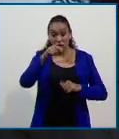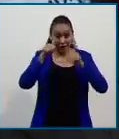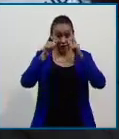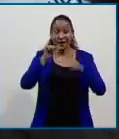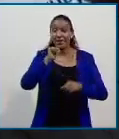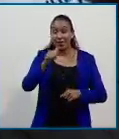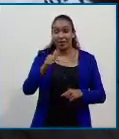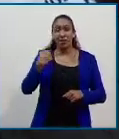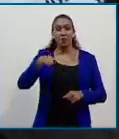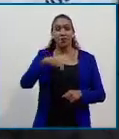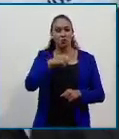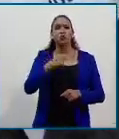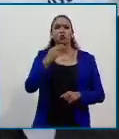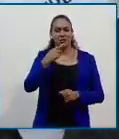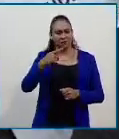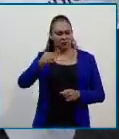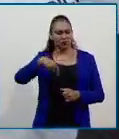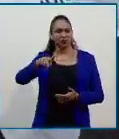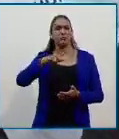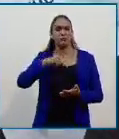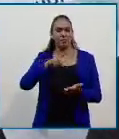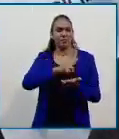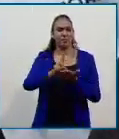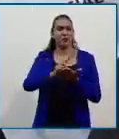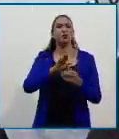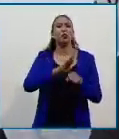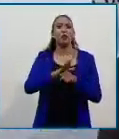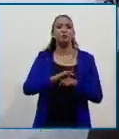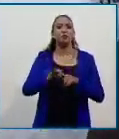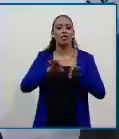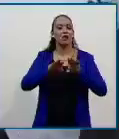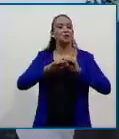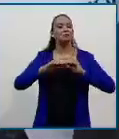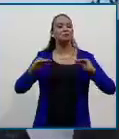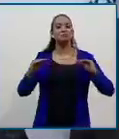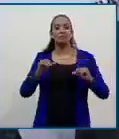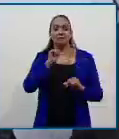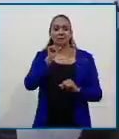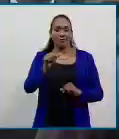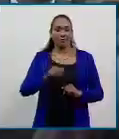en uso de un derecho de rango máximo.